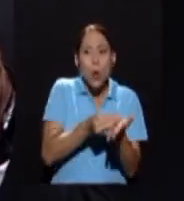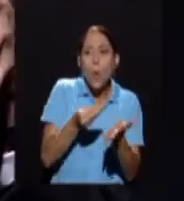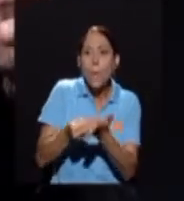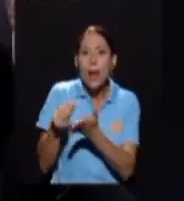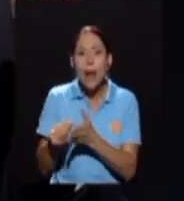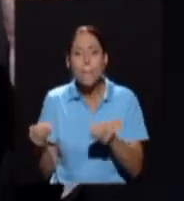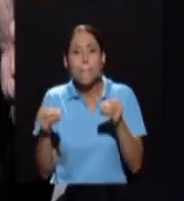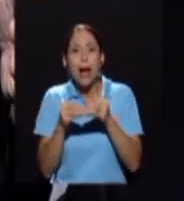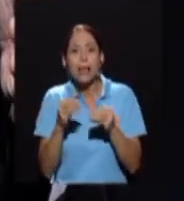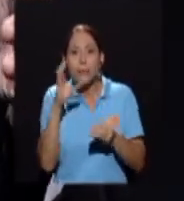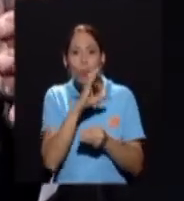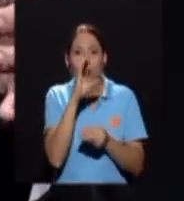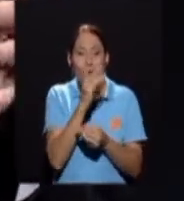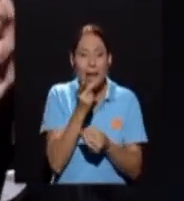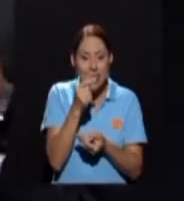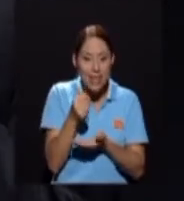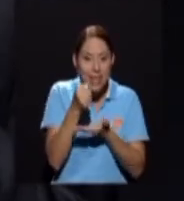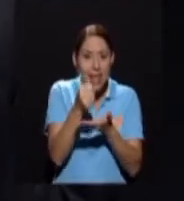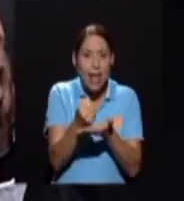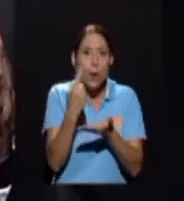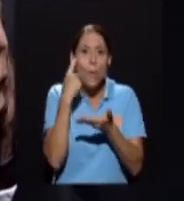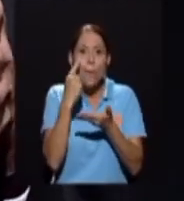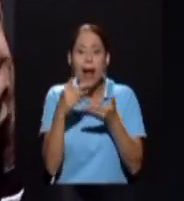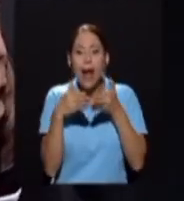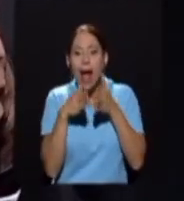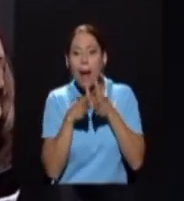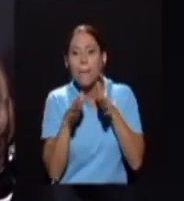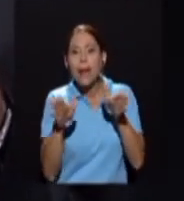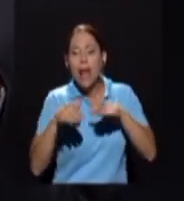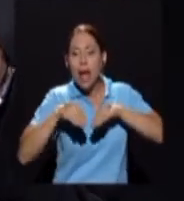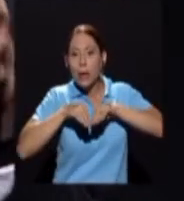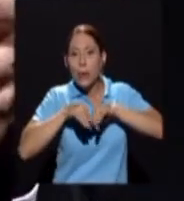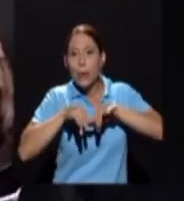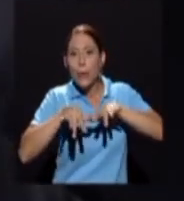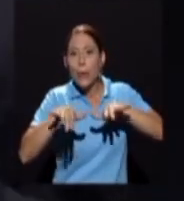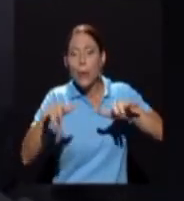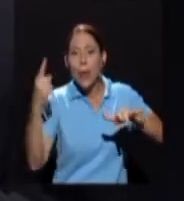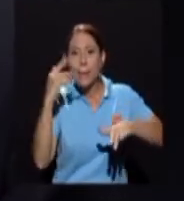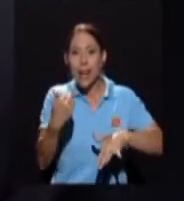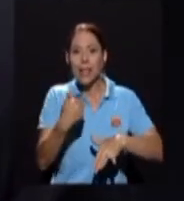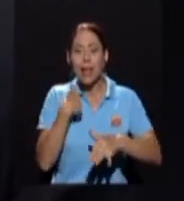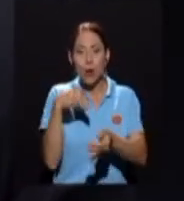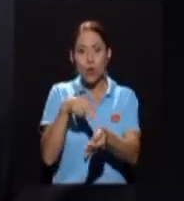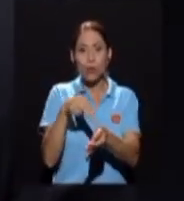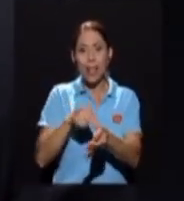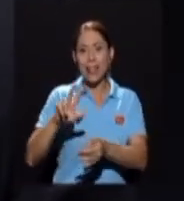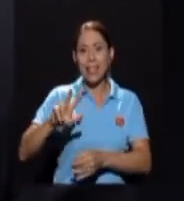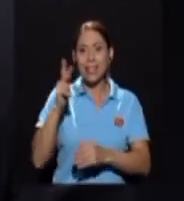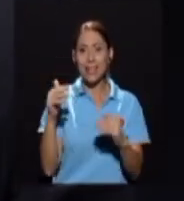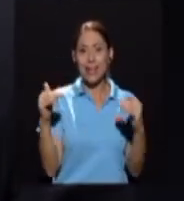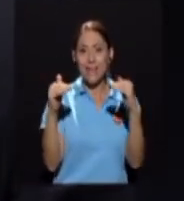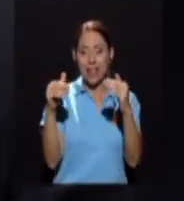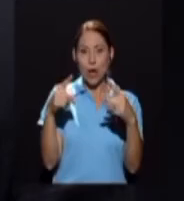para ampliar lo que ya era insuficiente desde entonces para tener un hospital de tercer nivel de complejidad.